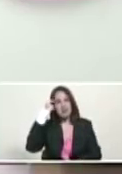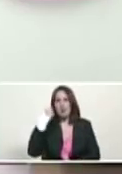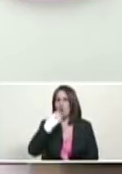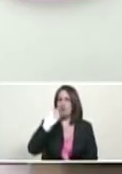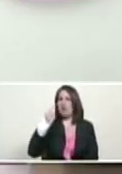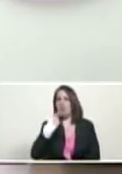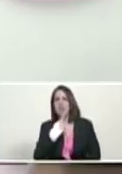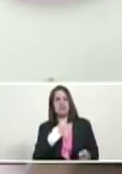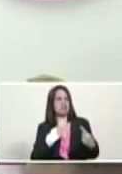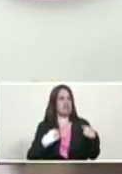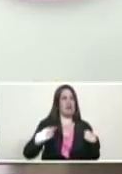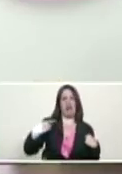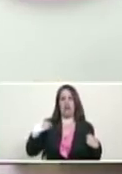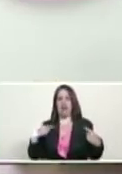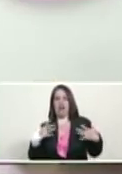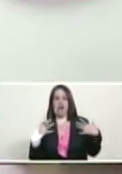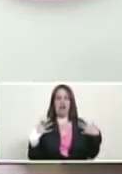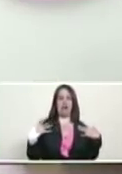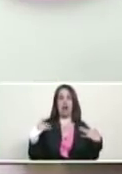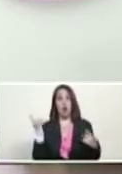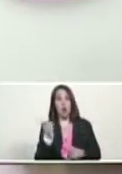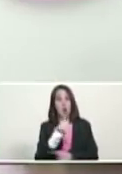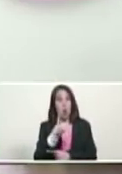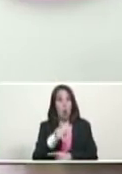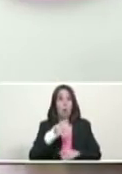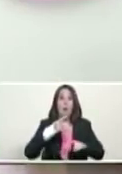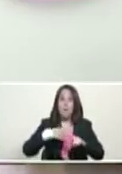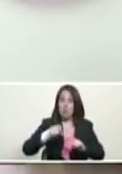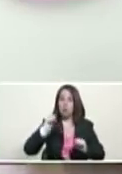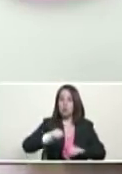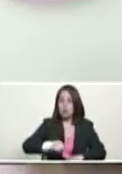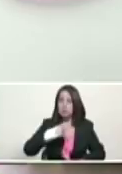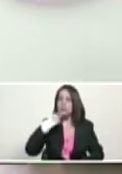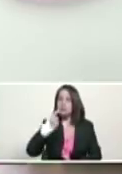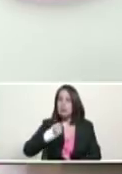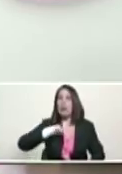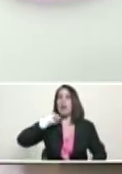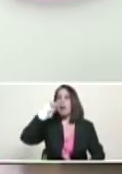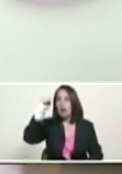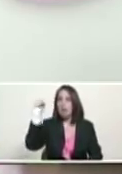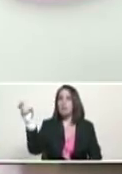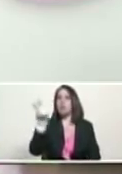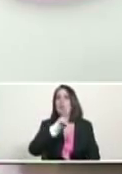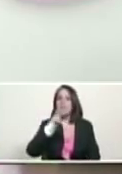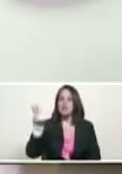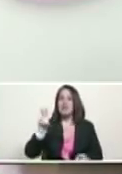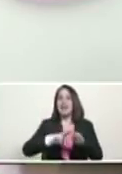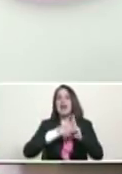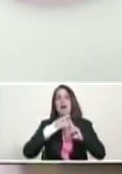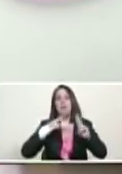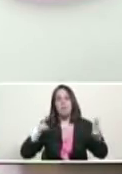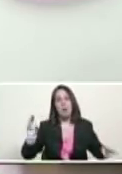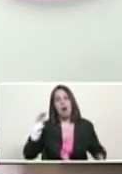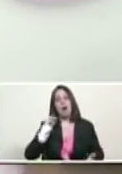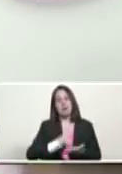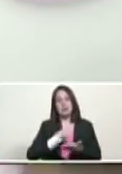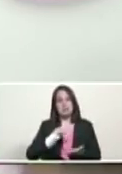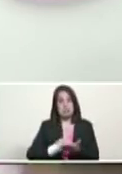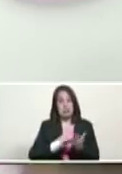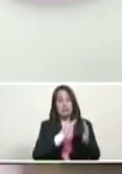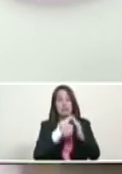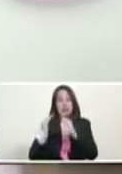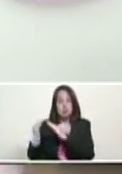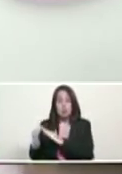vanagloriarme de nada, pero sí reivindicar la victoria, porque es la victoria de toda Venezuela, es la victoria de la paz y la tranquilidad de su hogar,